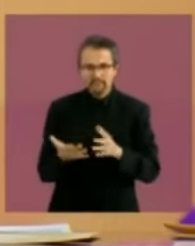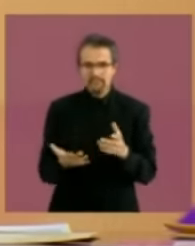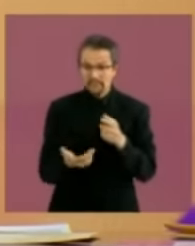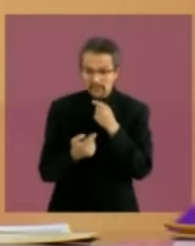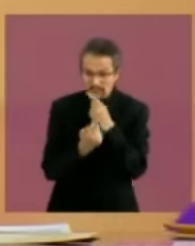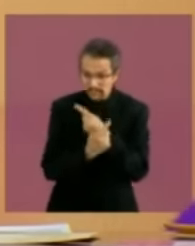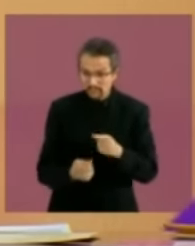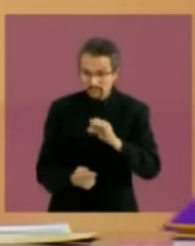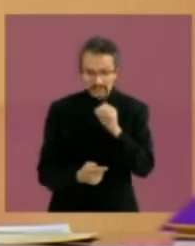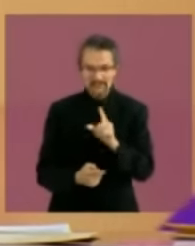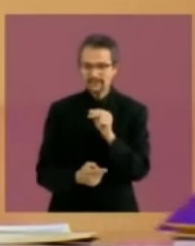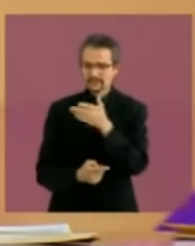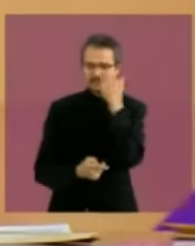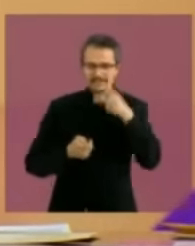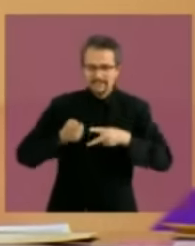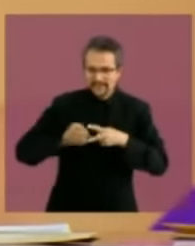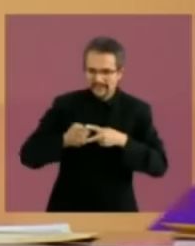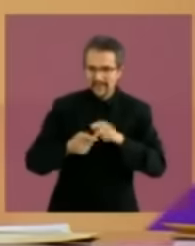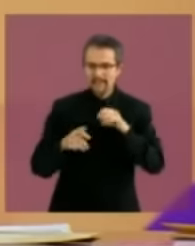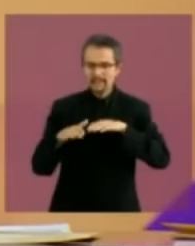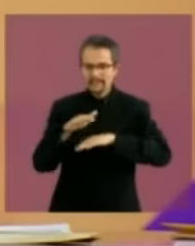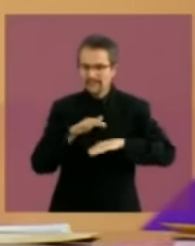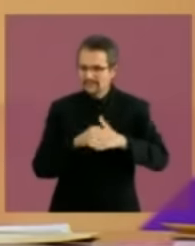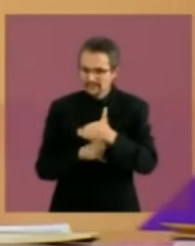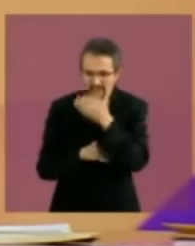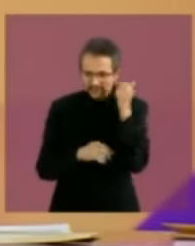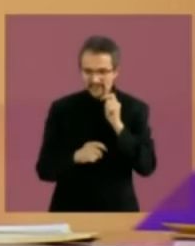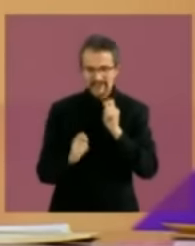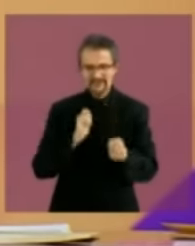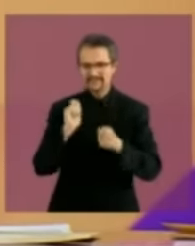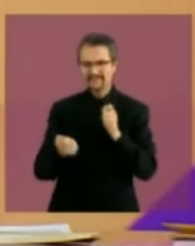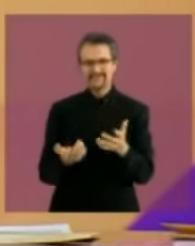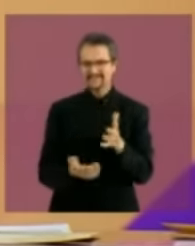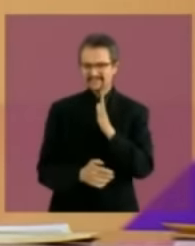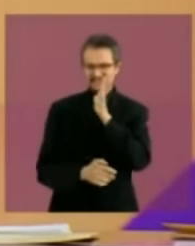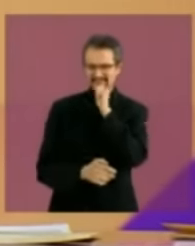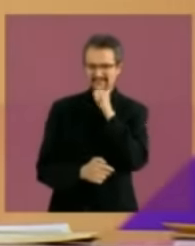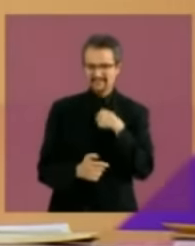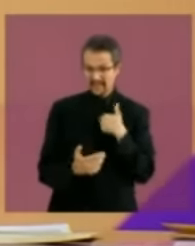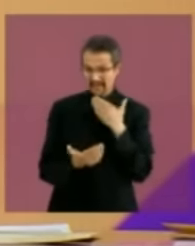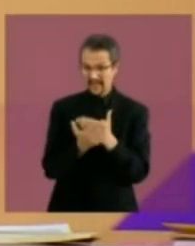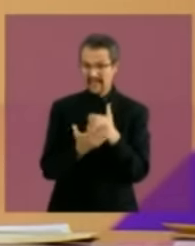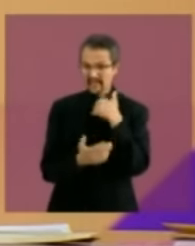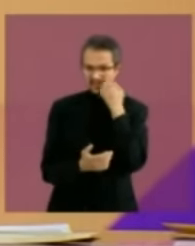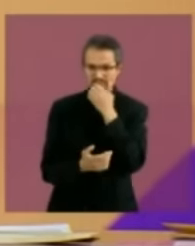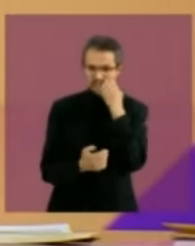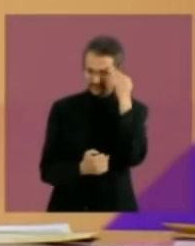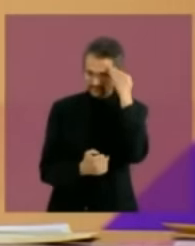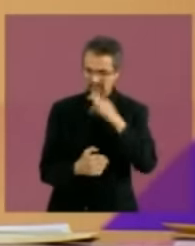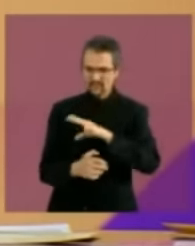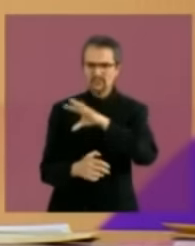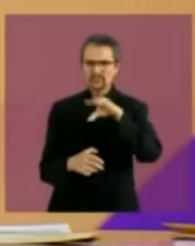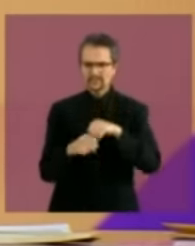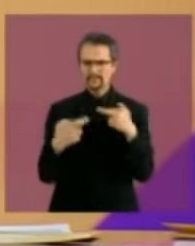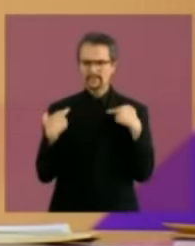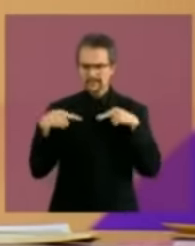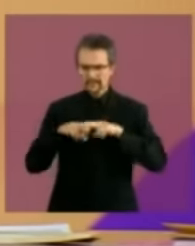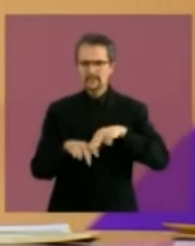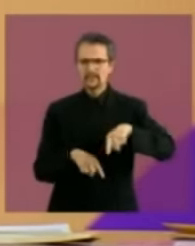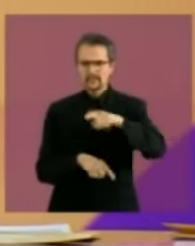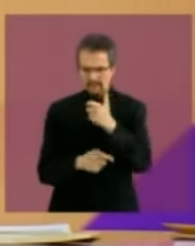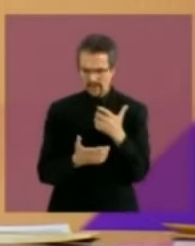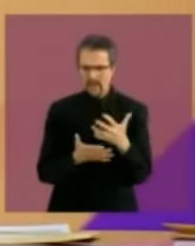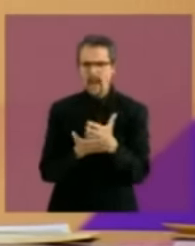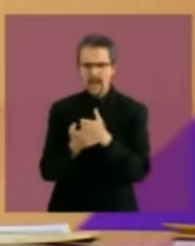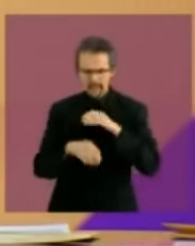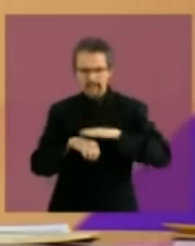plagiado, ¿no? Entonces, la vemos deslindándose del PRI, pero a la vez, pues, aplicando y proponiendo la política